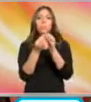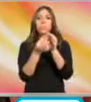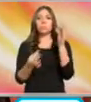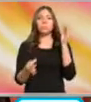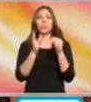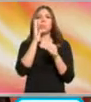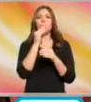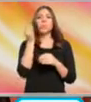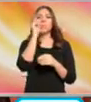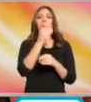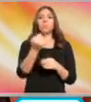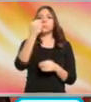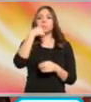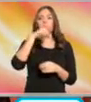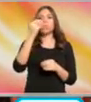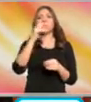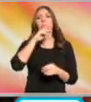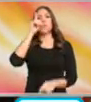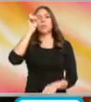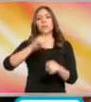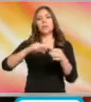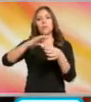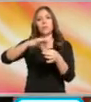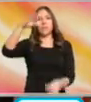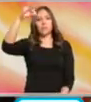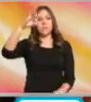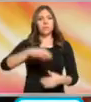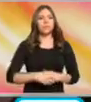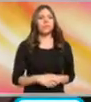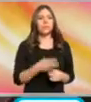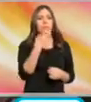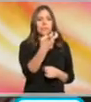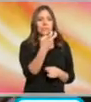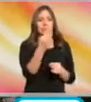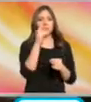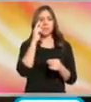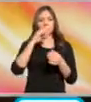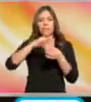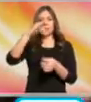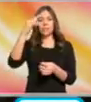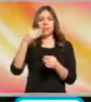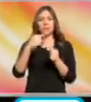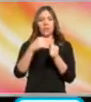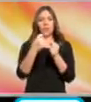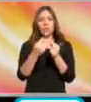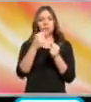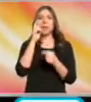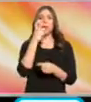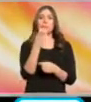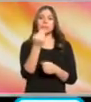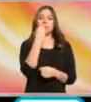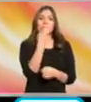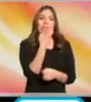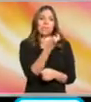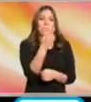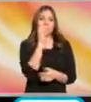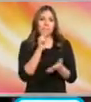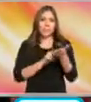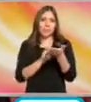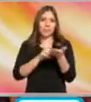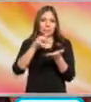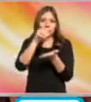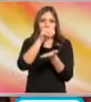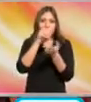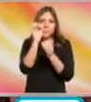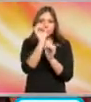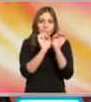como de que lo podamos digerir. ¿ok? esto es la parte que se come entonces. Exactamente, lo que es las hojitas. Muy bien, ahora te va a tocar esa labor, Para que Humberto. por fin se me